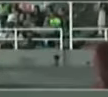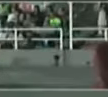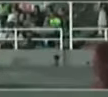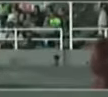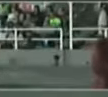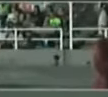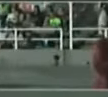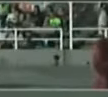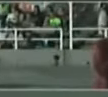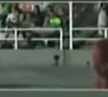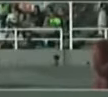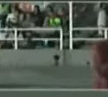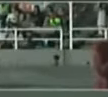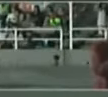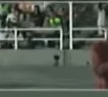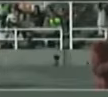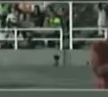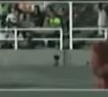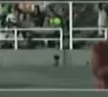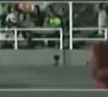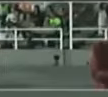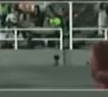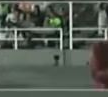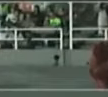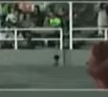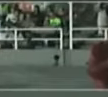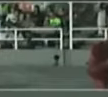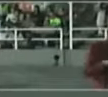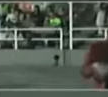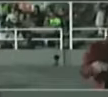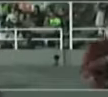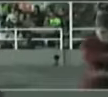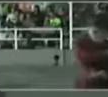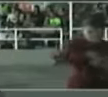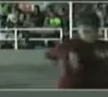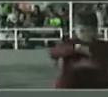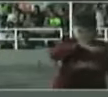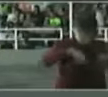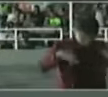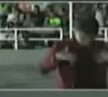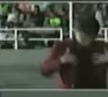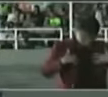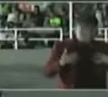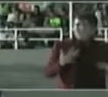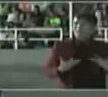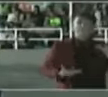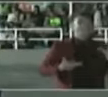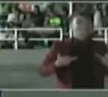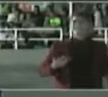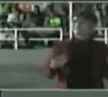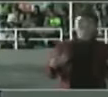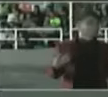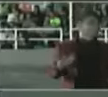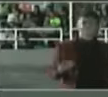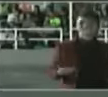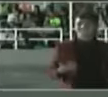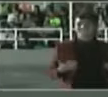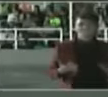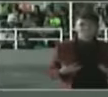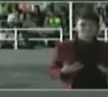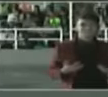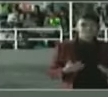plata. Pero en medio del caos, en medio de la desesperación, hubo